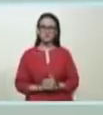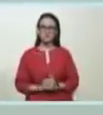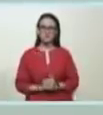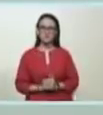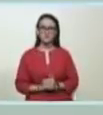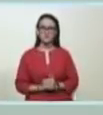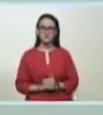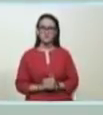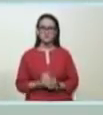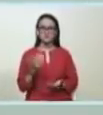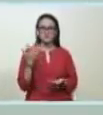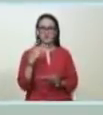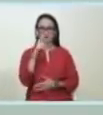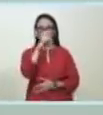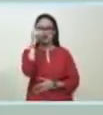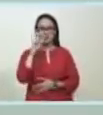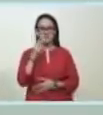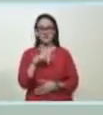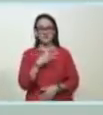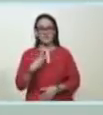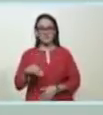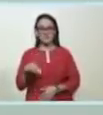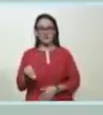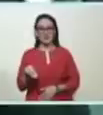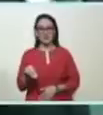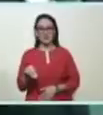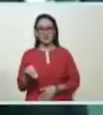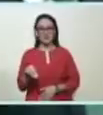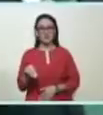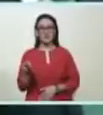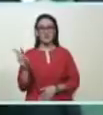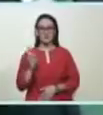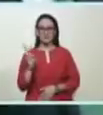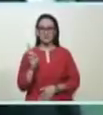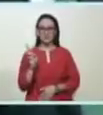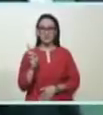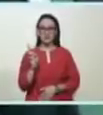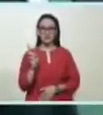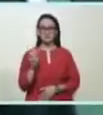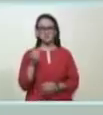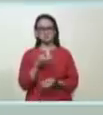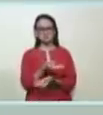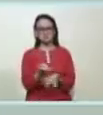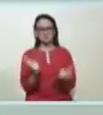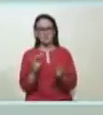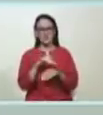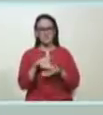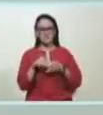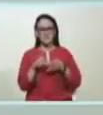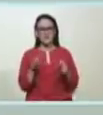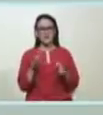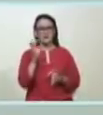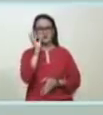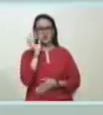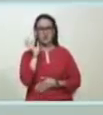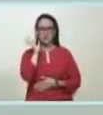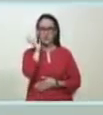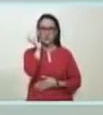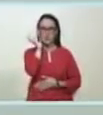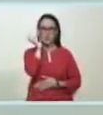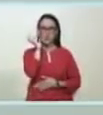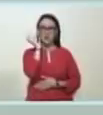ciudadano Tarek El Alzaime, vicepresidente ejecutivo de la República, ciudadanas ministras y ciudadanos